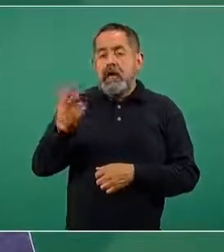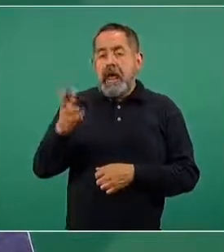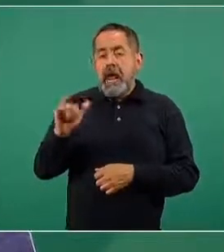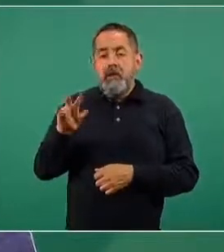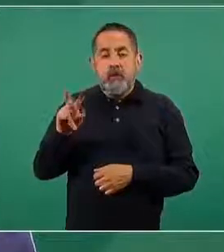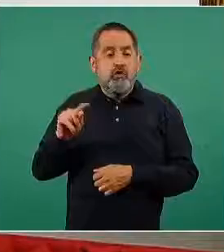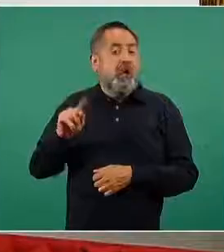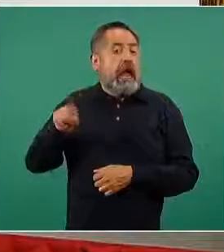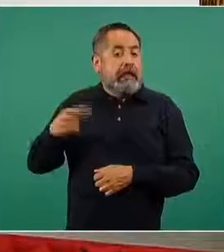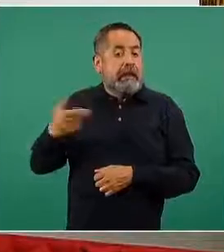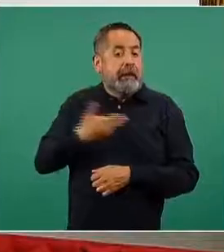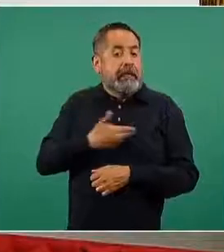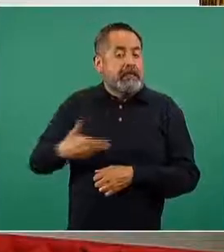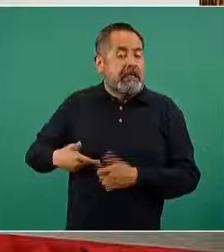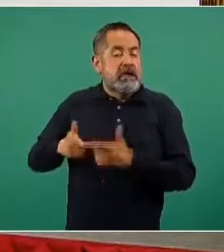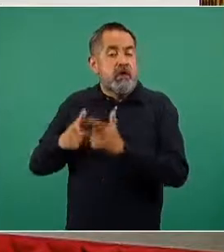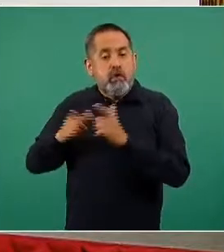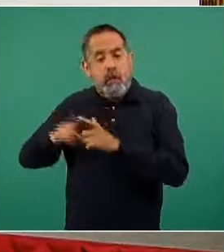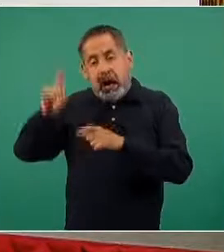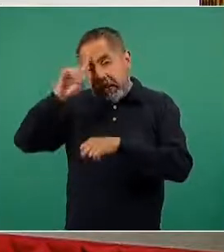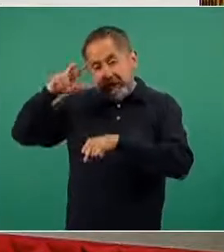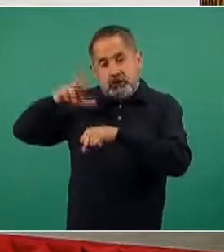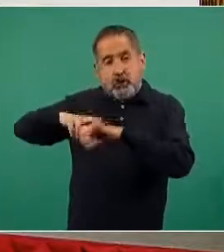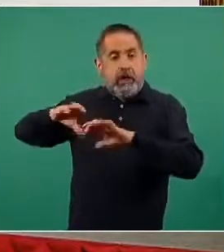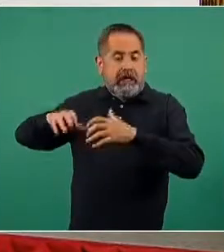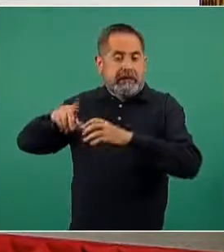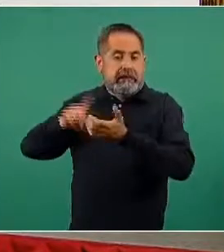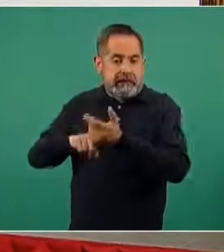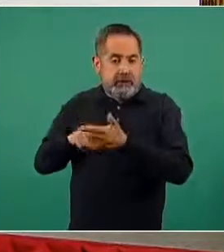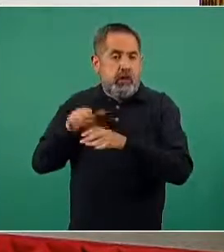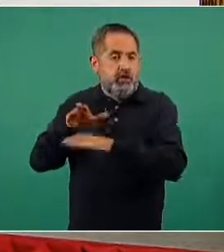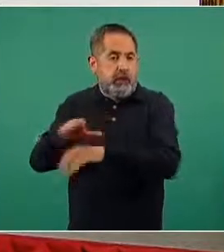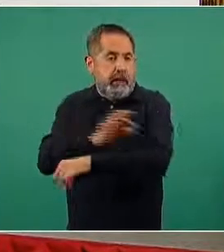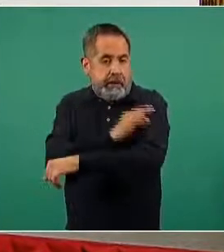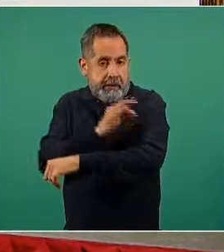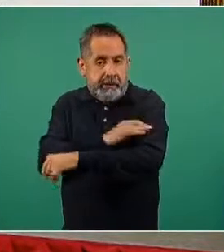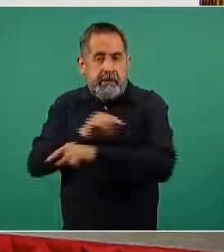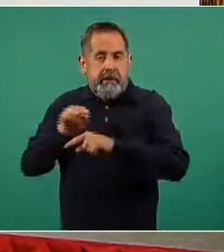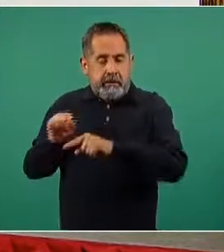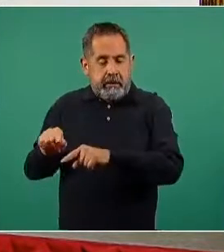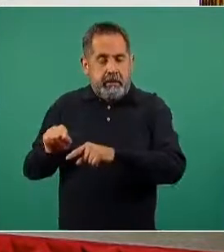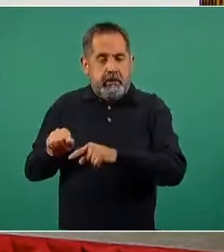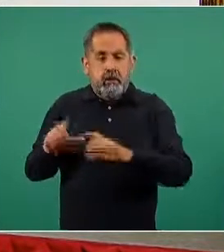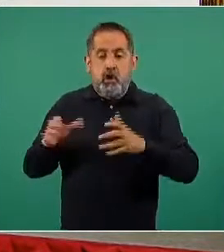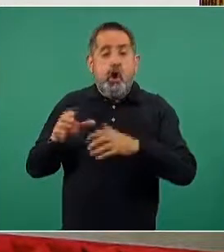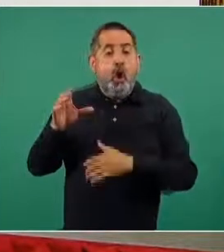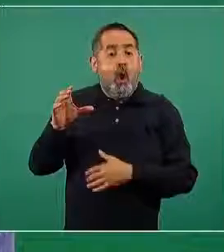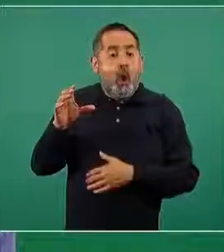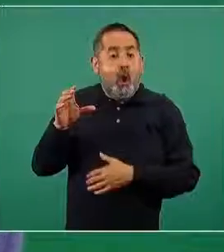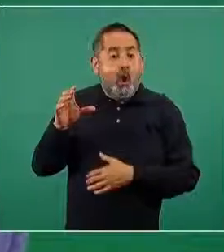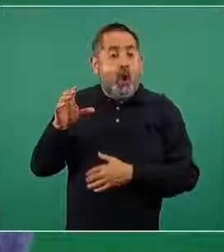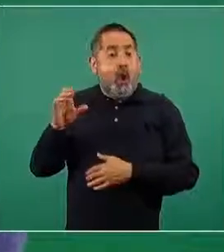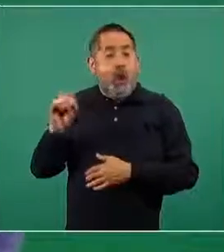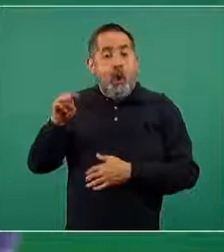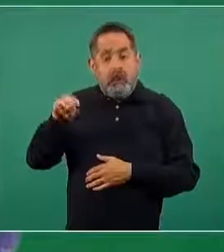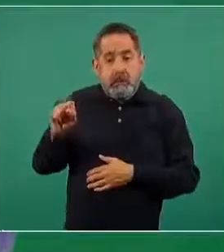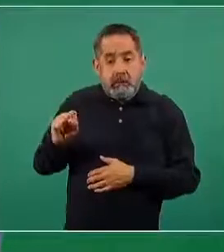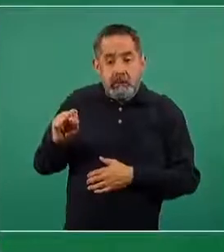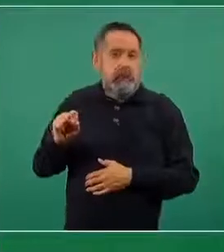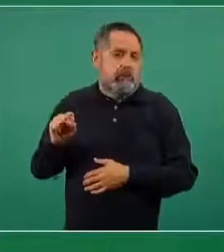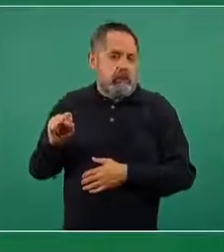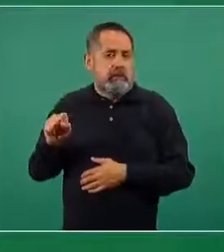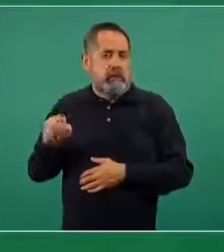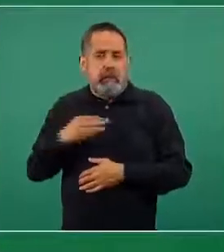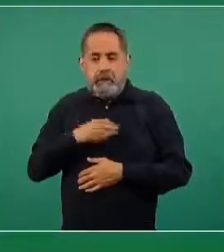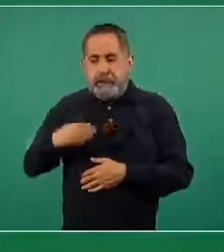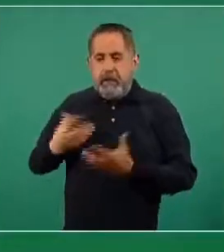es presidente del Grupo de Asesoramiento Estratégico sobre Vacunación de la Organización Mundial de la Salud y quien es un miembro muy